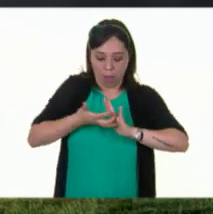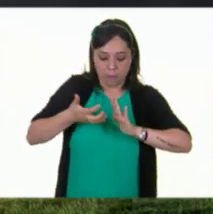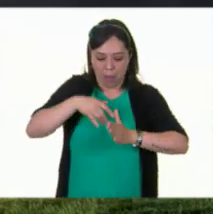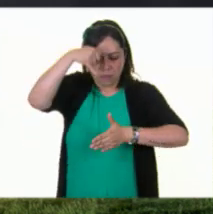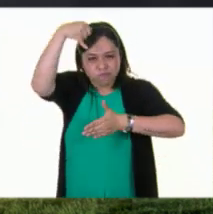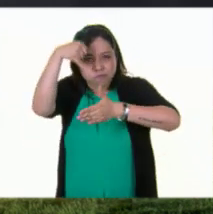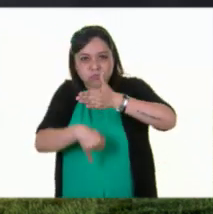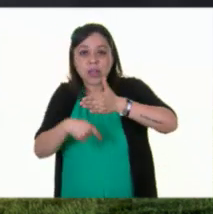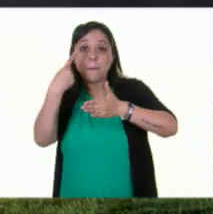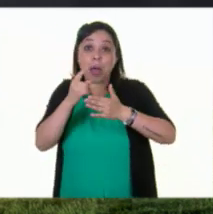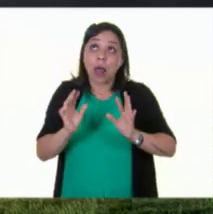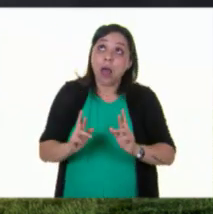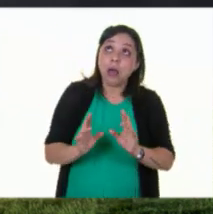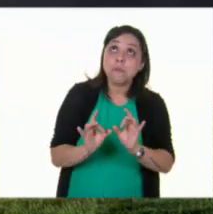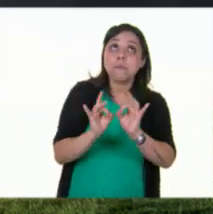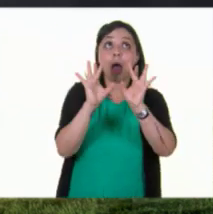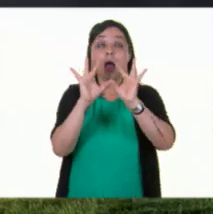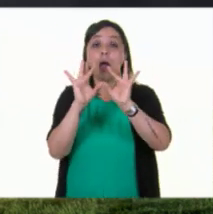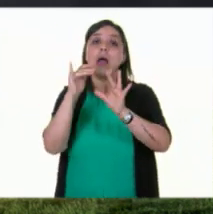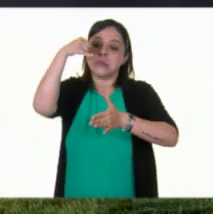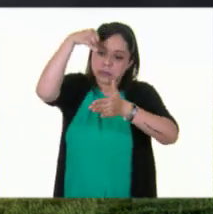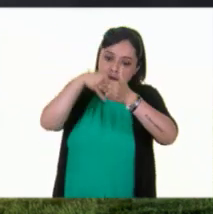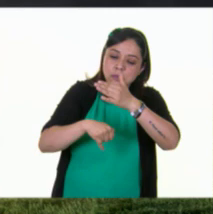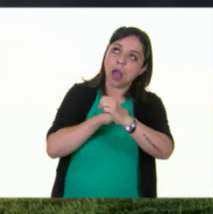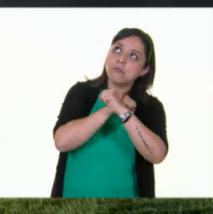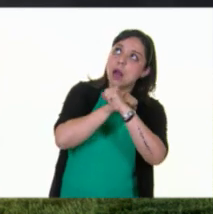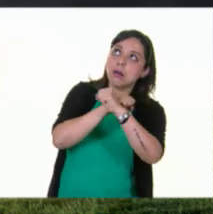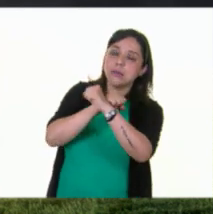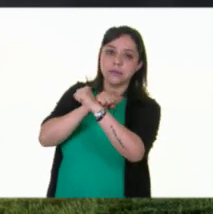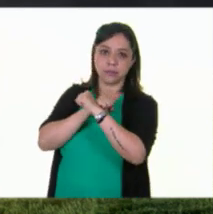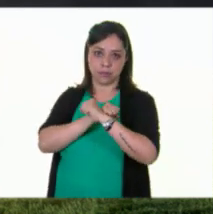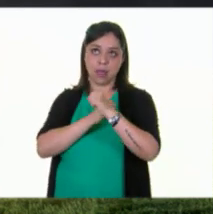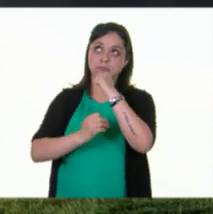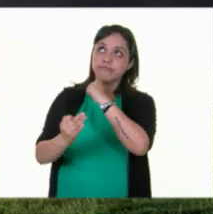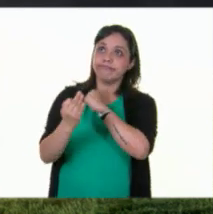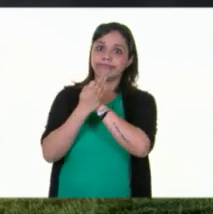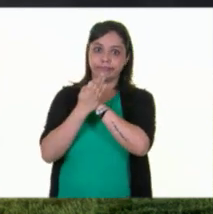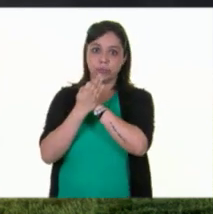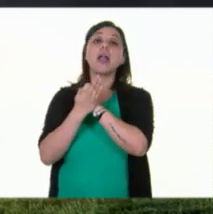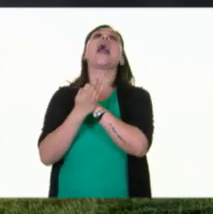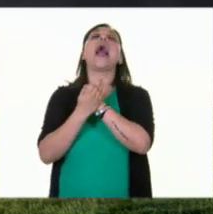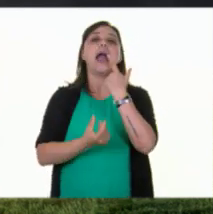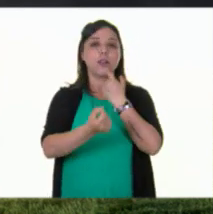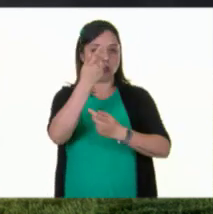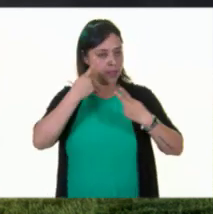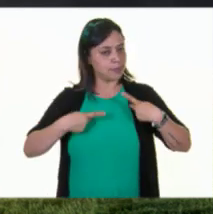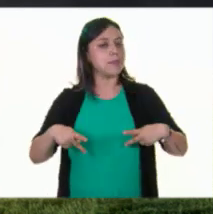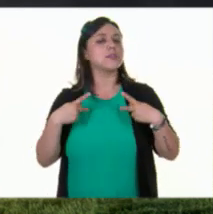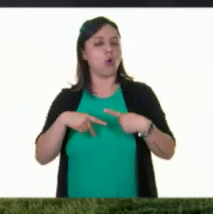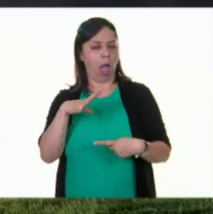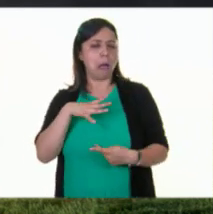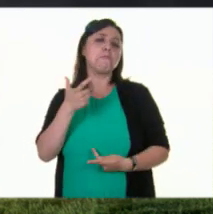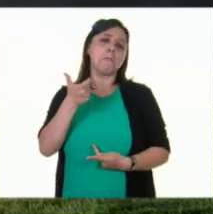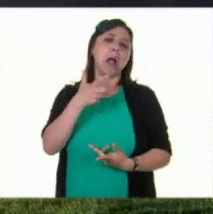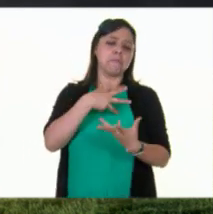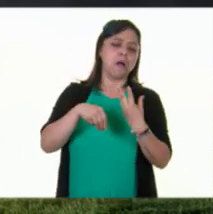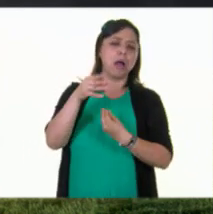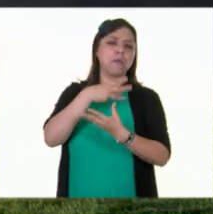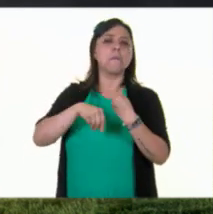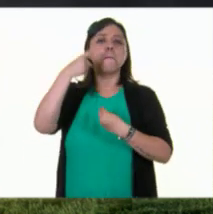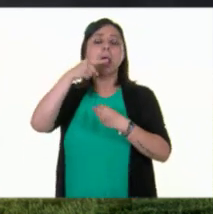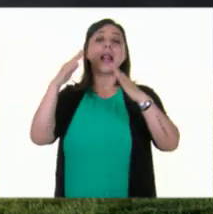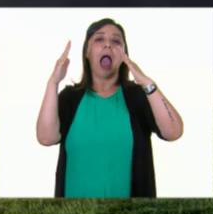fenómenos naturales que resultan muy peligrosos. Sí, muchas personas cuentan con las condiciones económicas para que en sus hogares